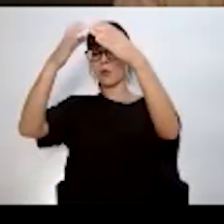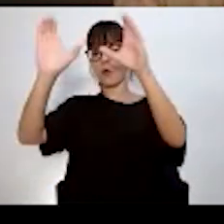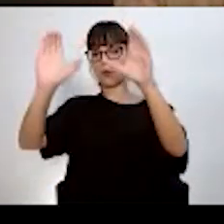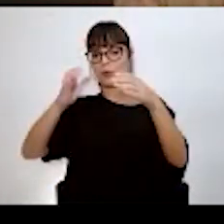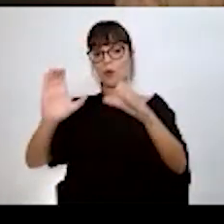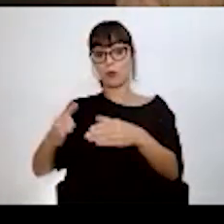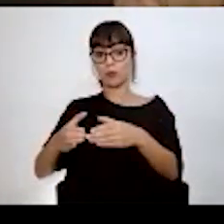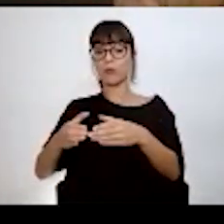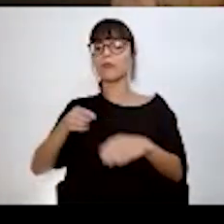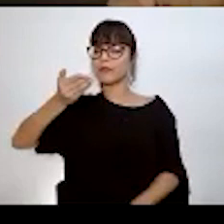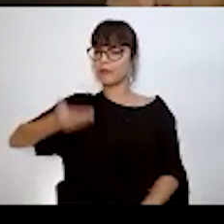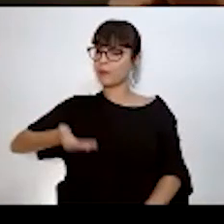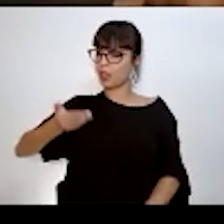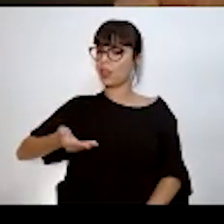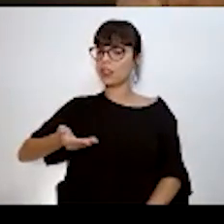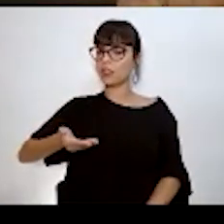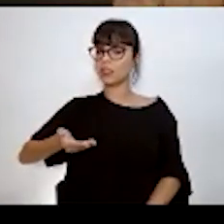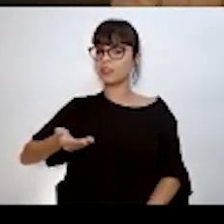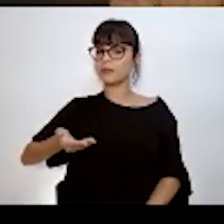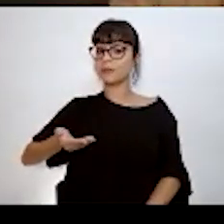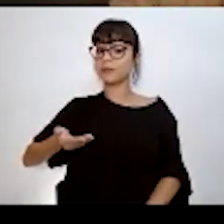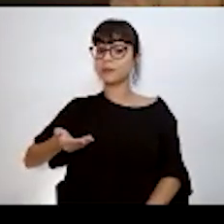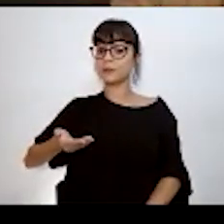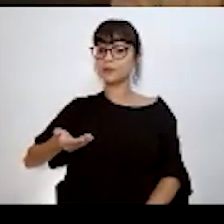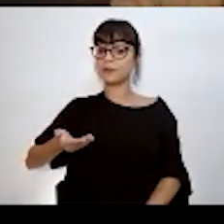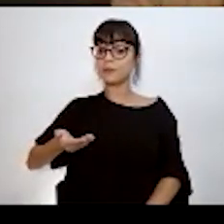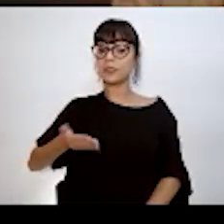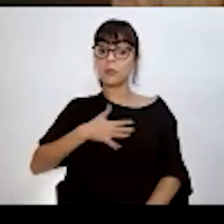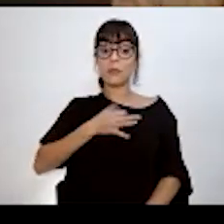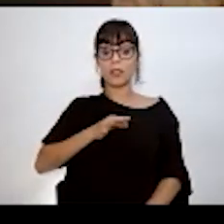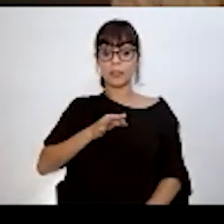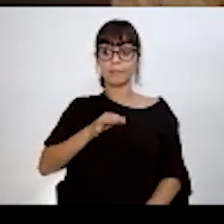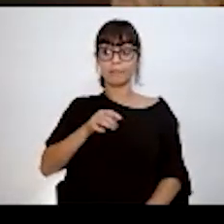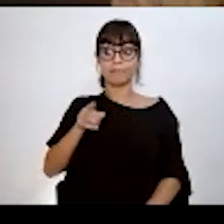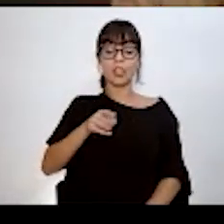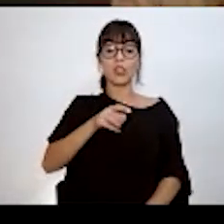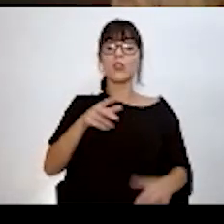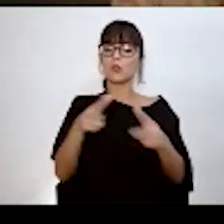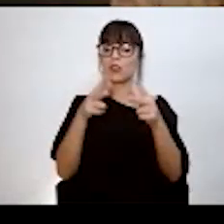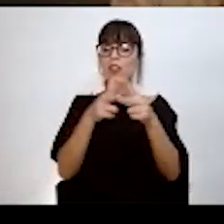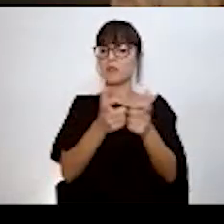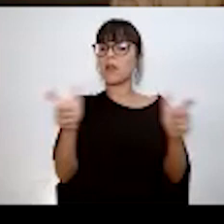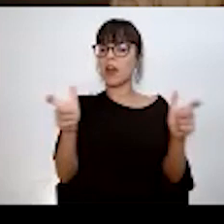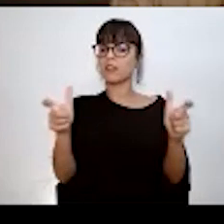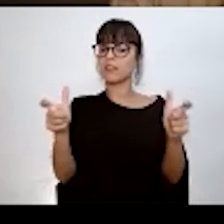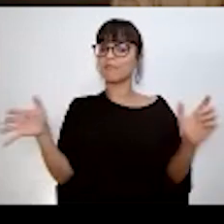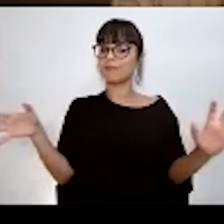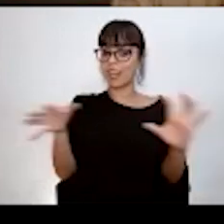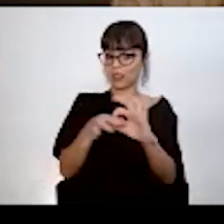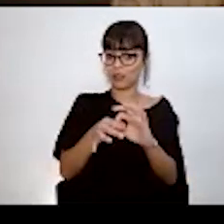ayudar a entender ese proceso de incremento de la población. Y lo podemos relacionar